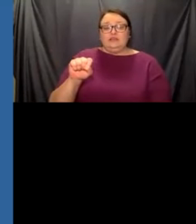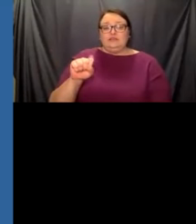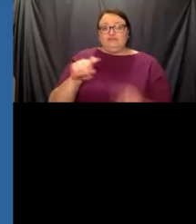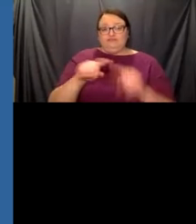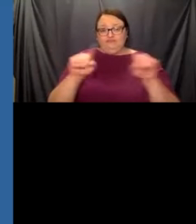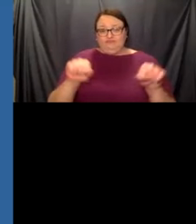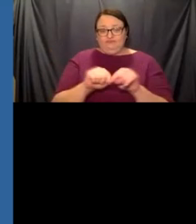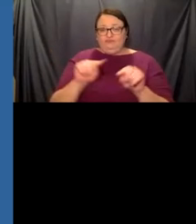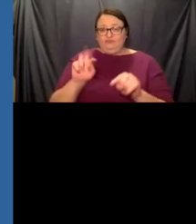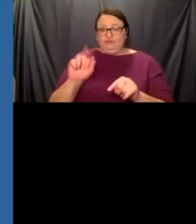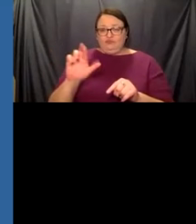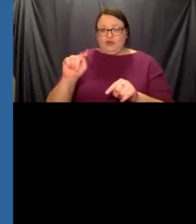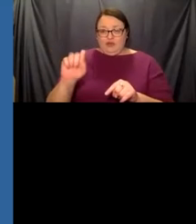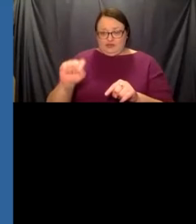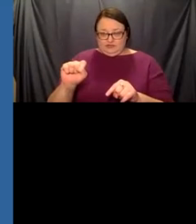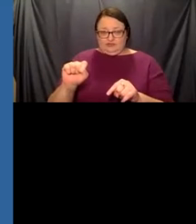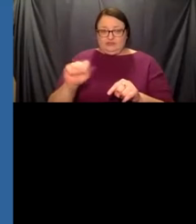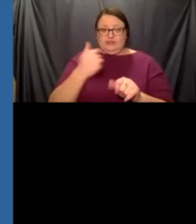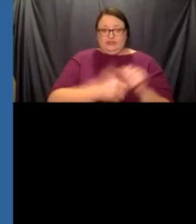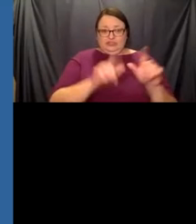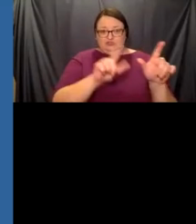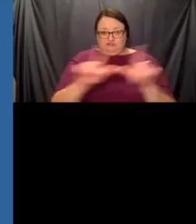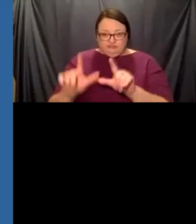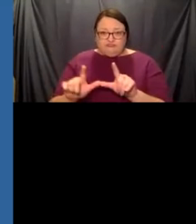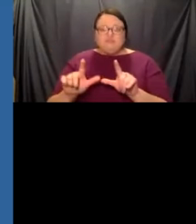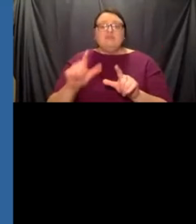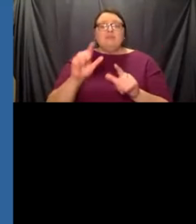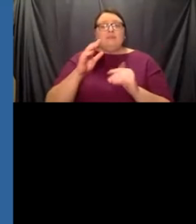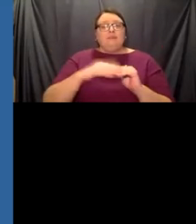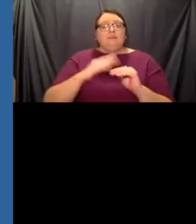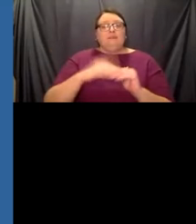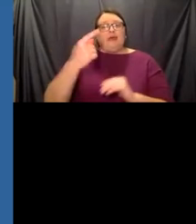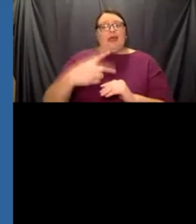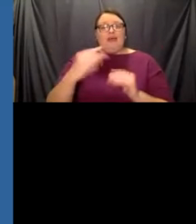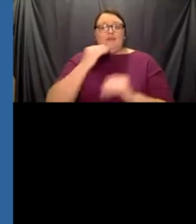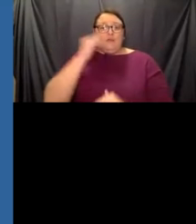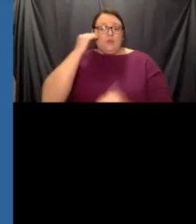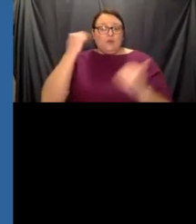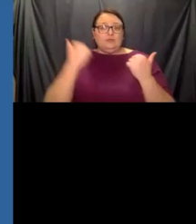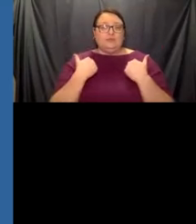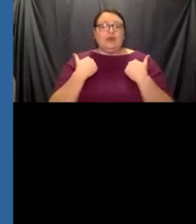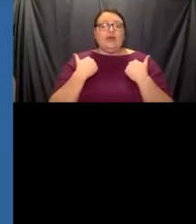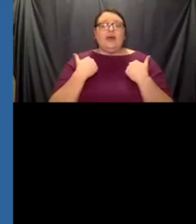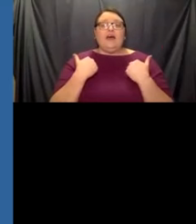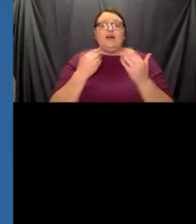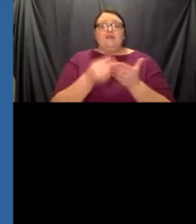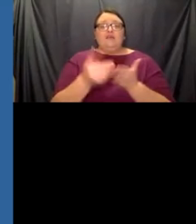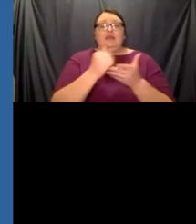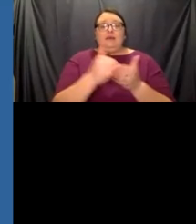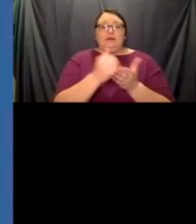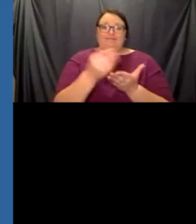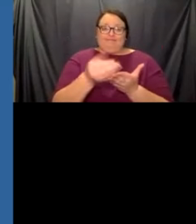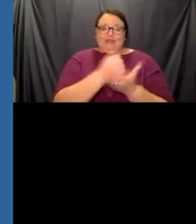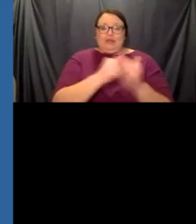muestra algunas áreas en verde. at least half of the households have an income less than 60% of the area